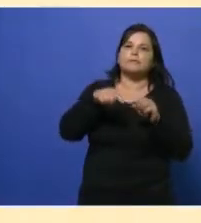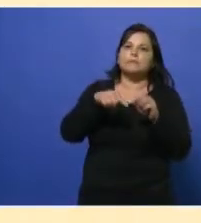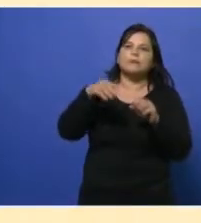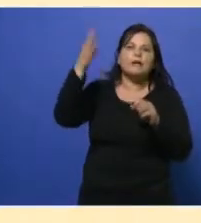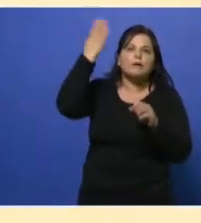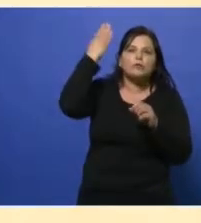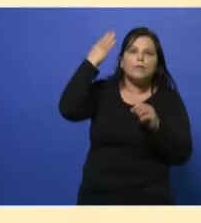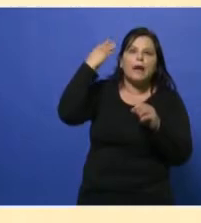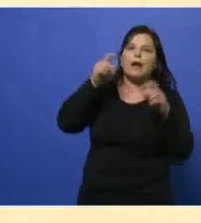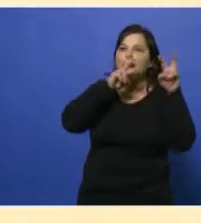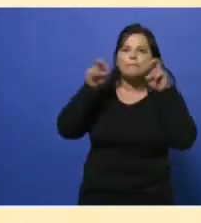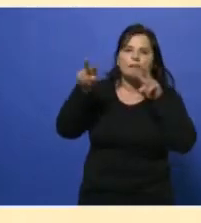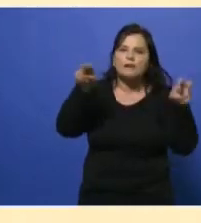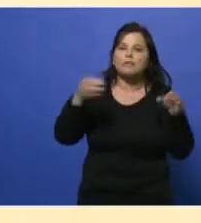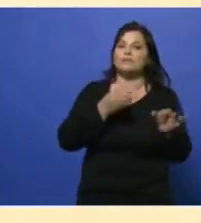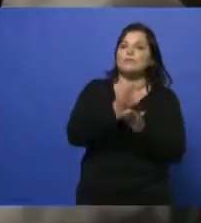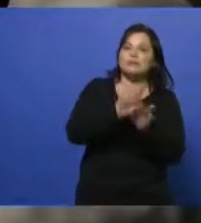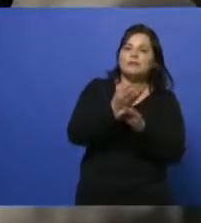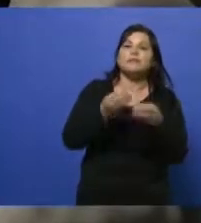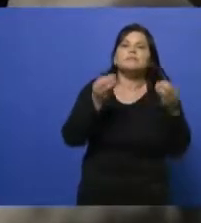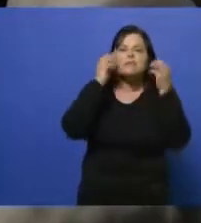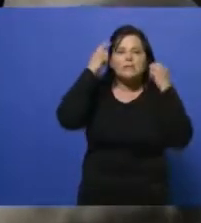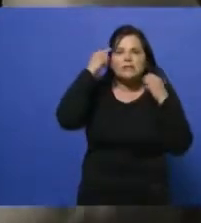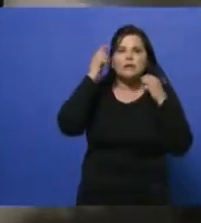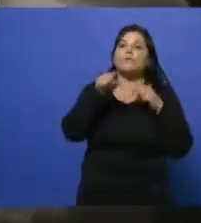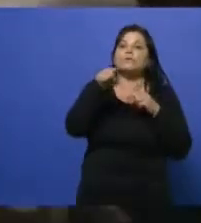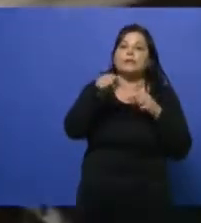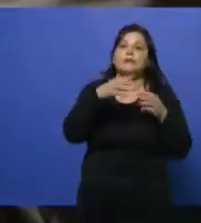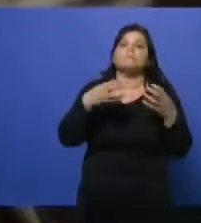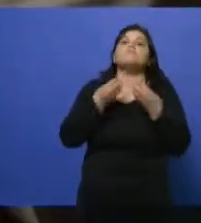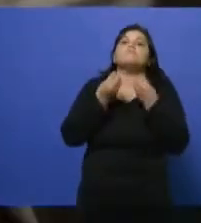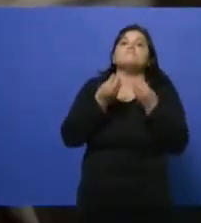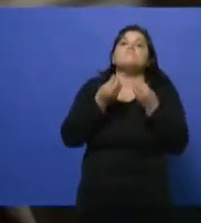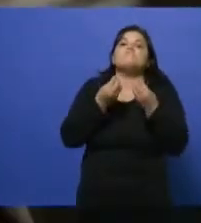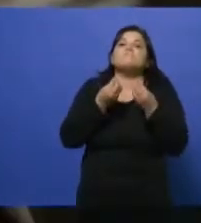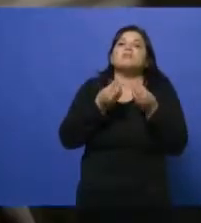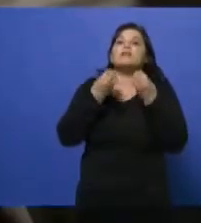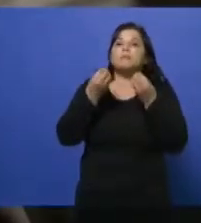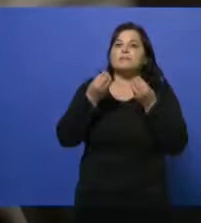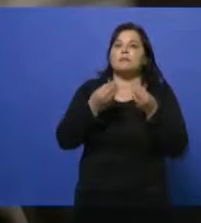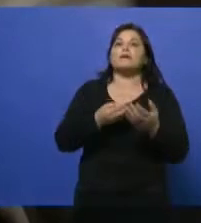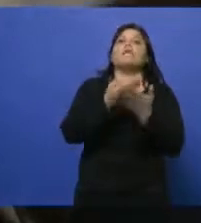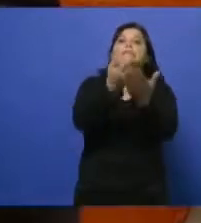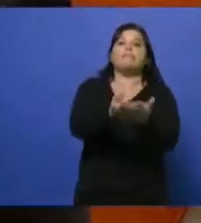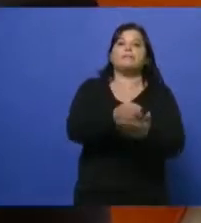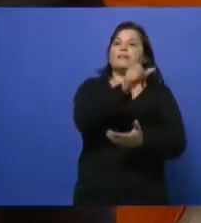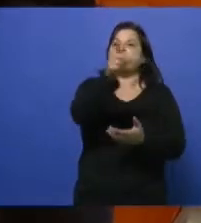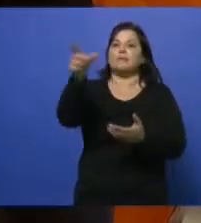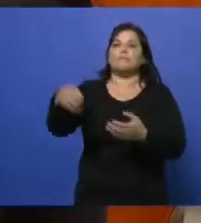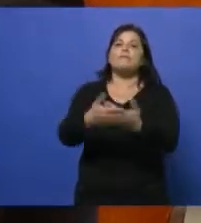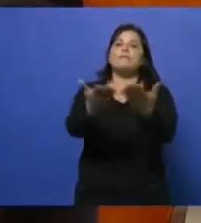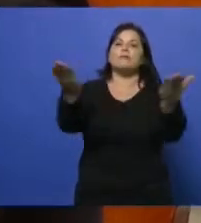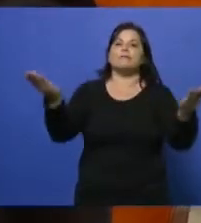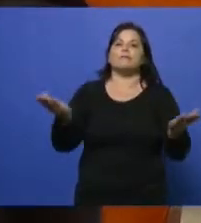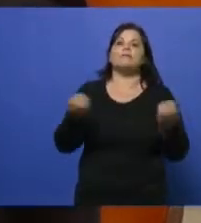mezcla la investigación, se mezcla lo educativo. ¿En qué pensaron para ofrecerles al público y justamente por ahí también abarcar